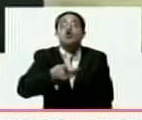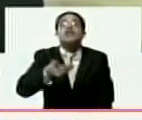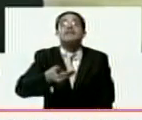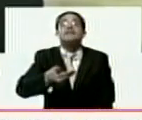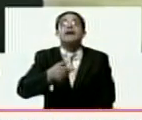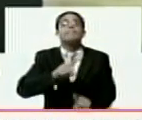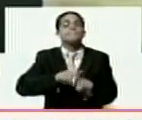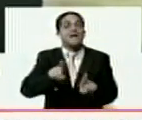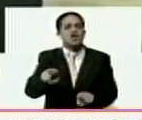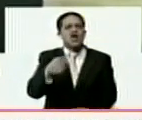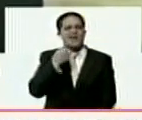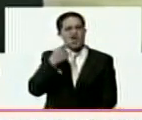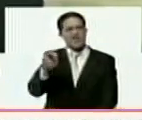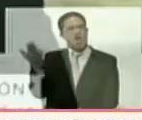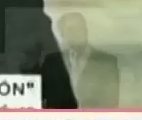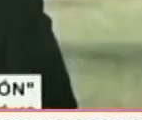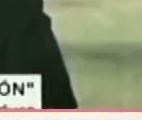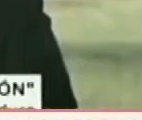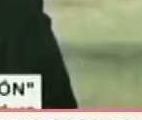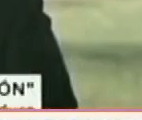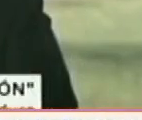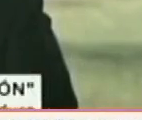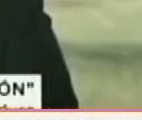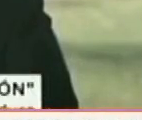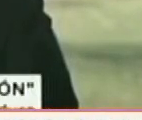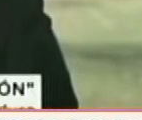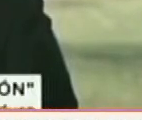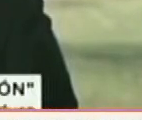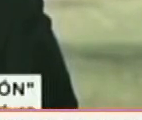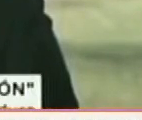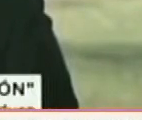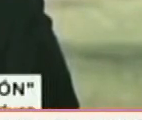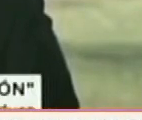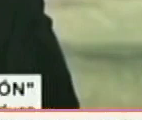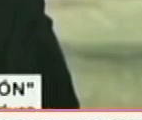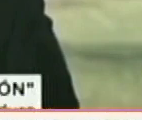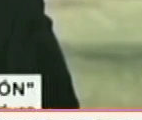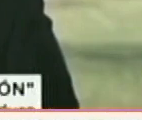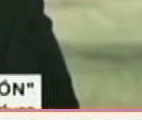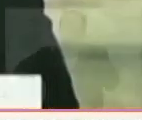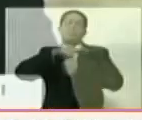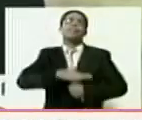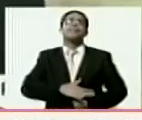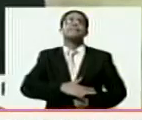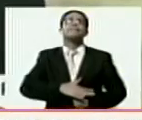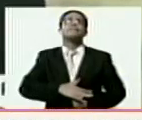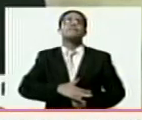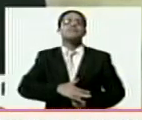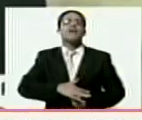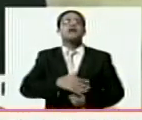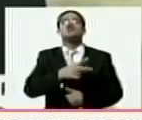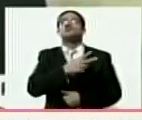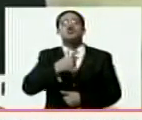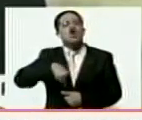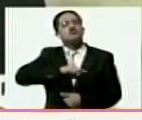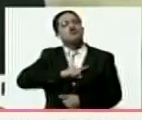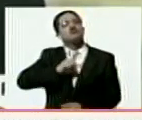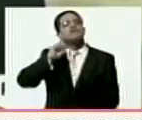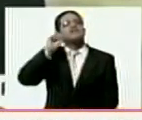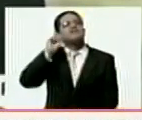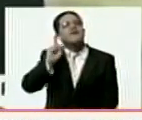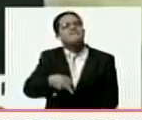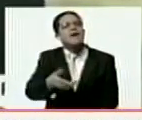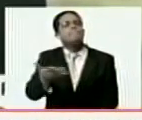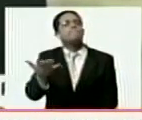dijo en el Estado de la Unión, la tiranía de Nicolás Maduro la vamos a aplastar y la vamos a eliminar. Por lo cual debería